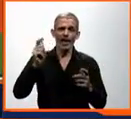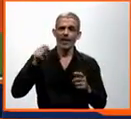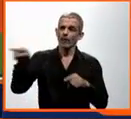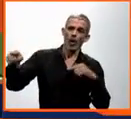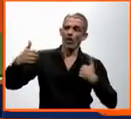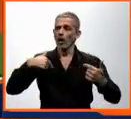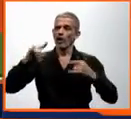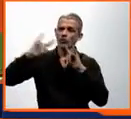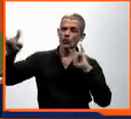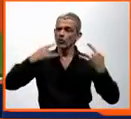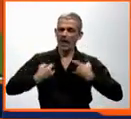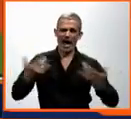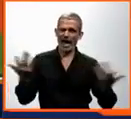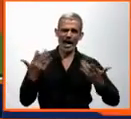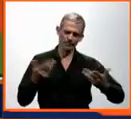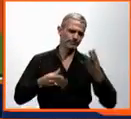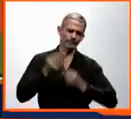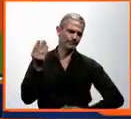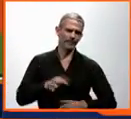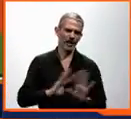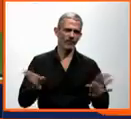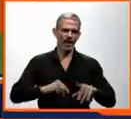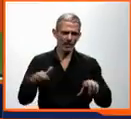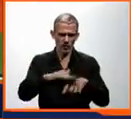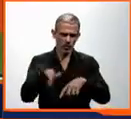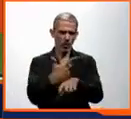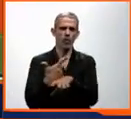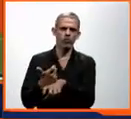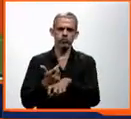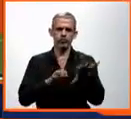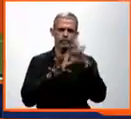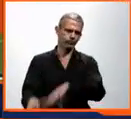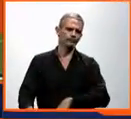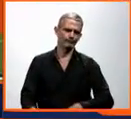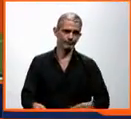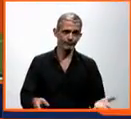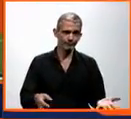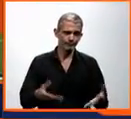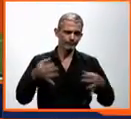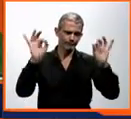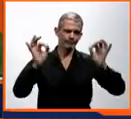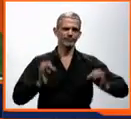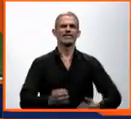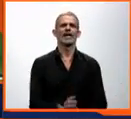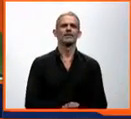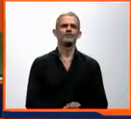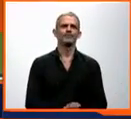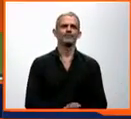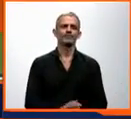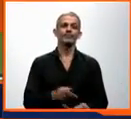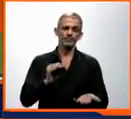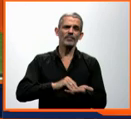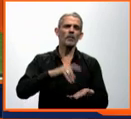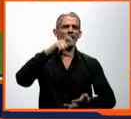cómo lo toman, terminan dándole la posibilidad para un remate de área que no pudo entrar. En este caso,